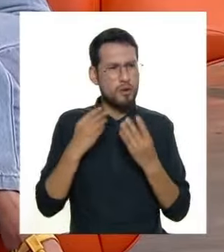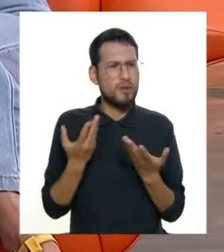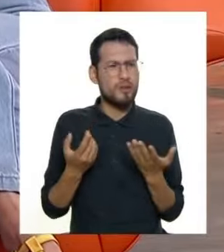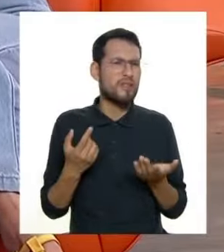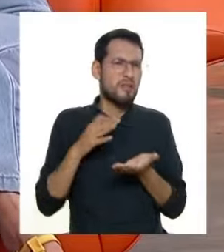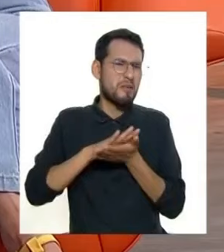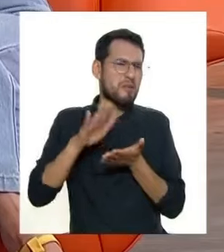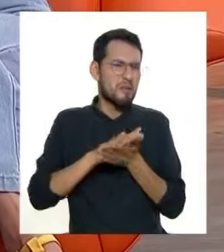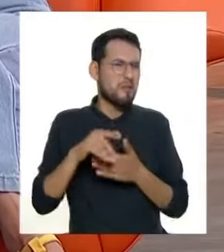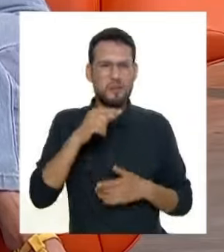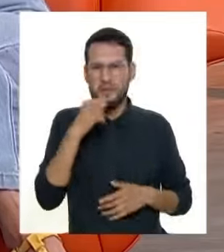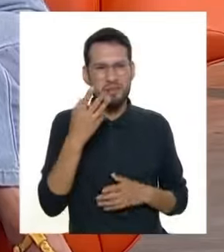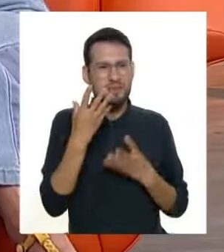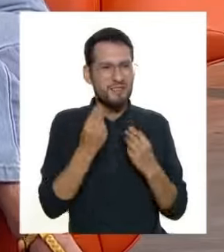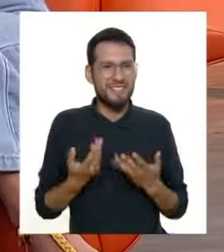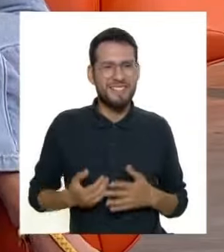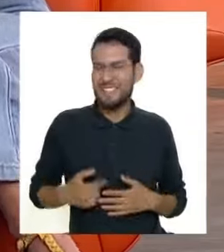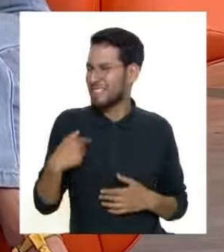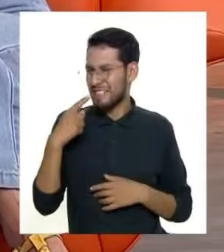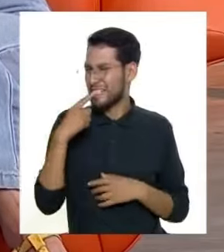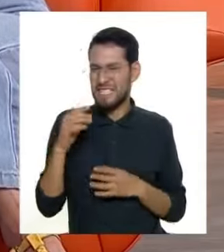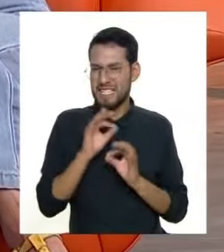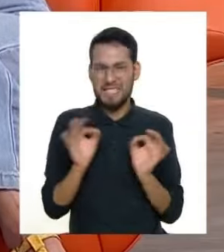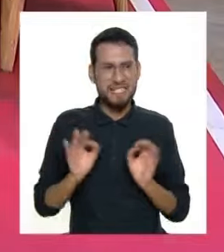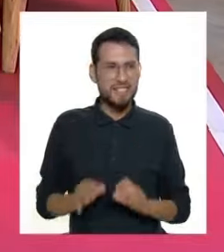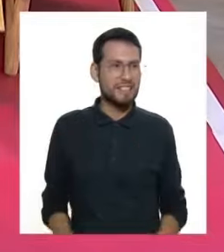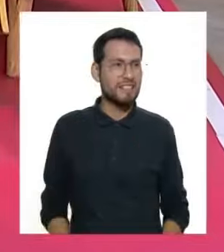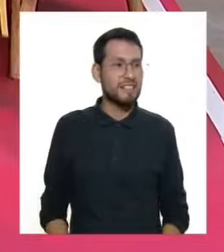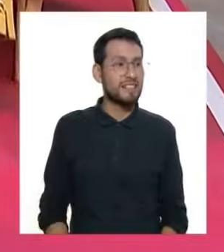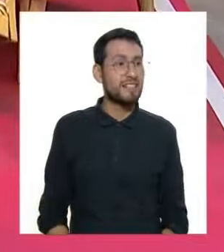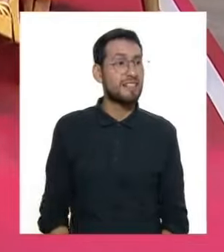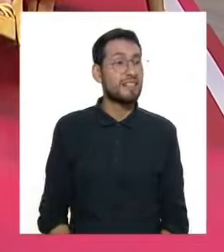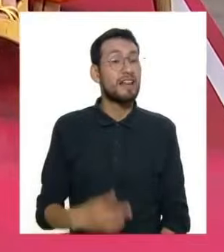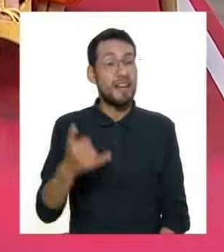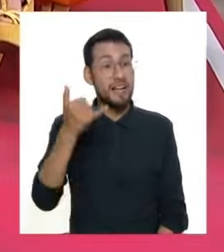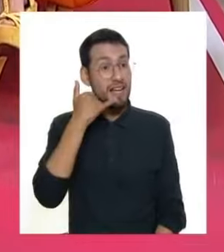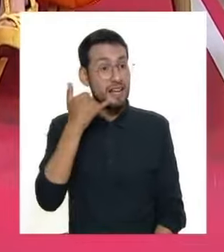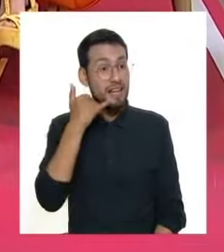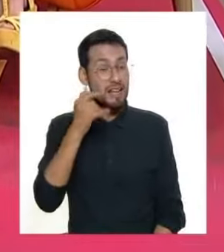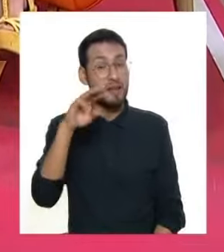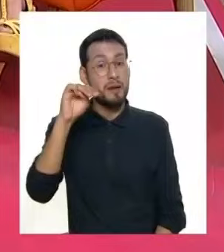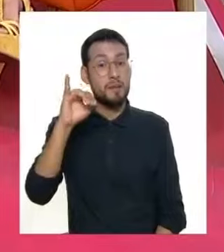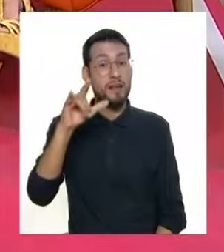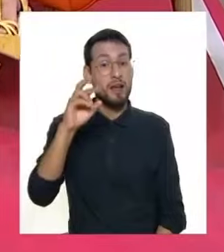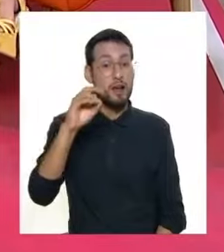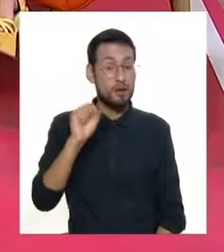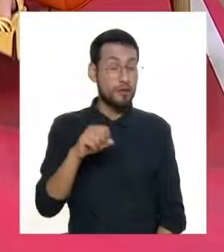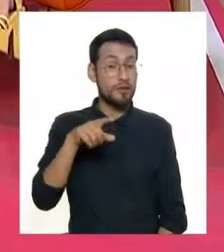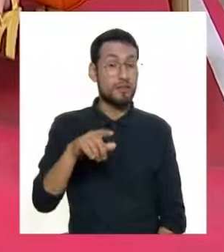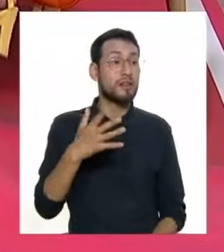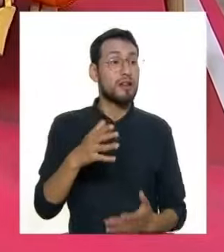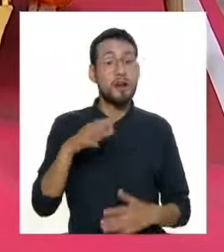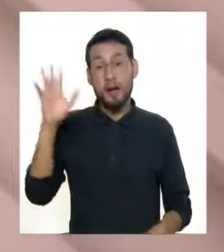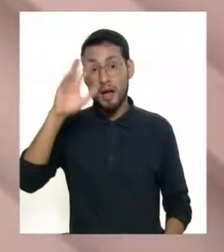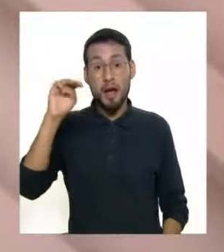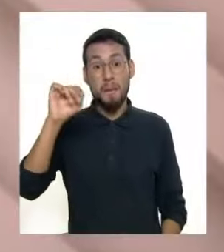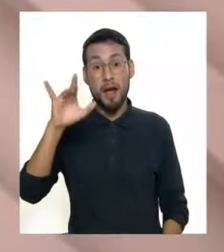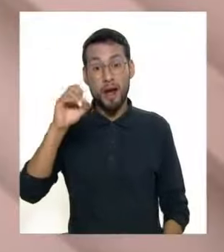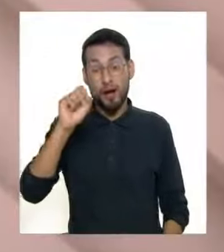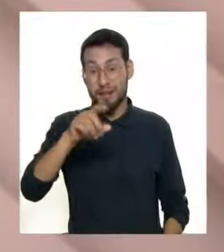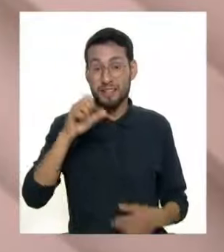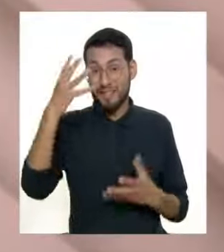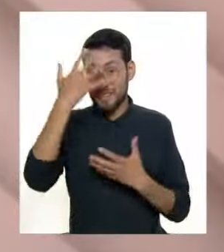suave. Entonces, y siente que no te limpia. Chicos, tenemos una llamada. En realidad. Tenemos una llamada de Milagros que nos está llamando. Milagros de San Martín